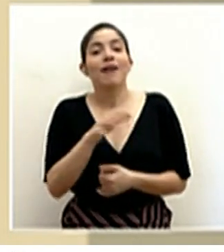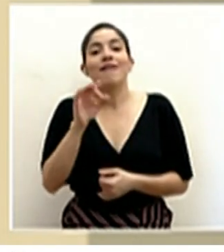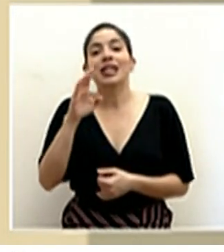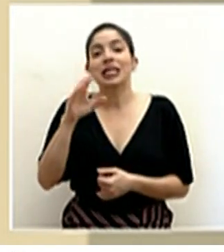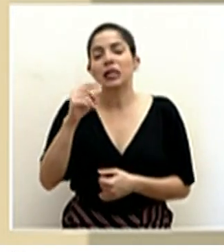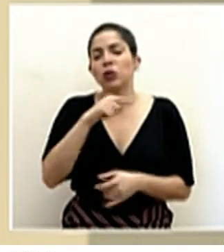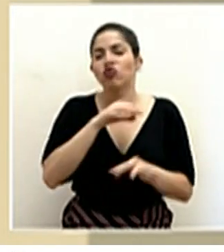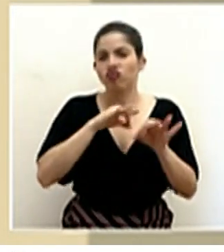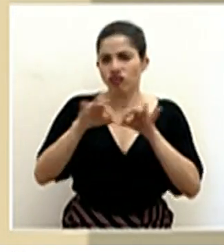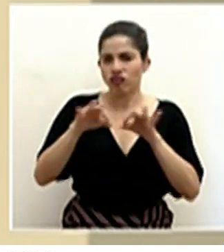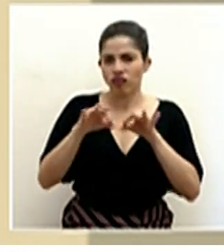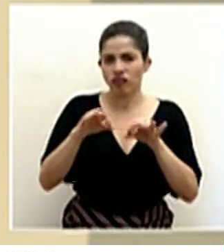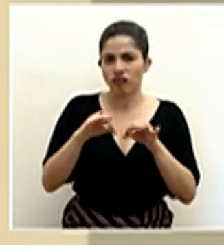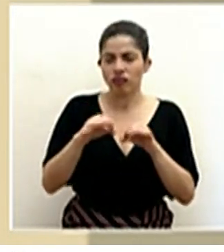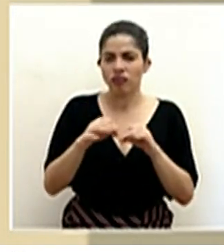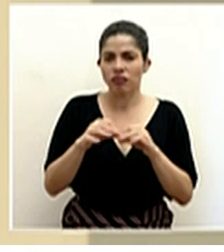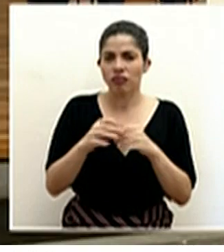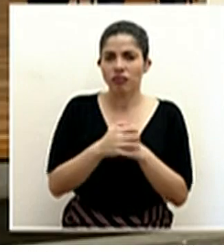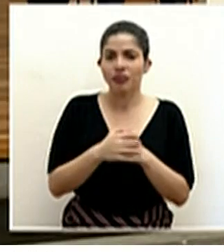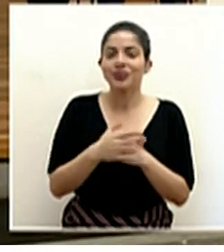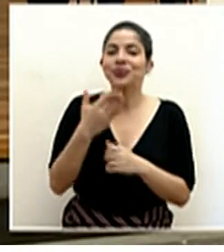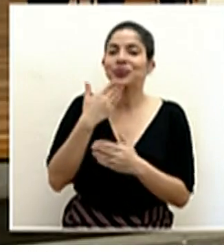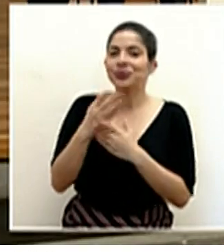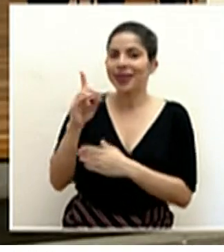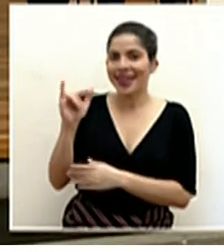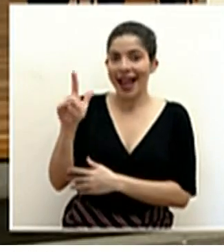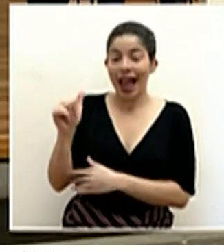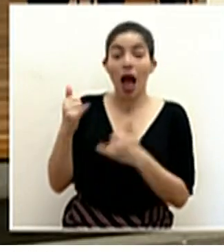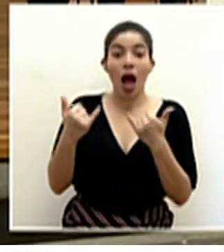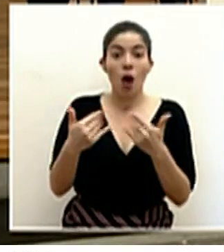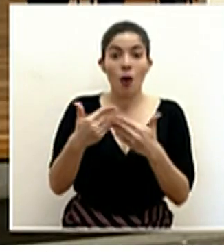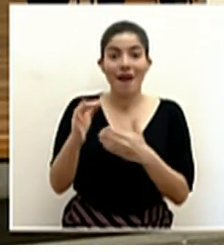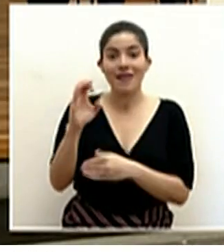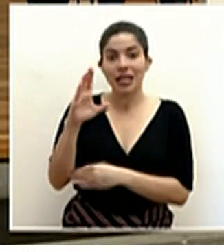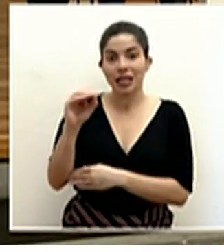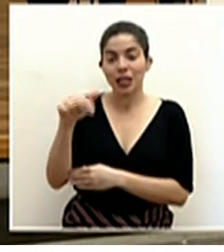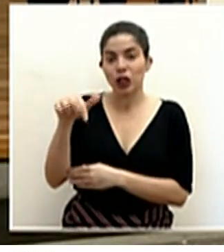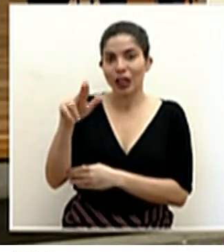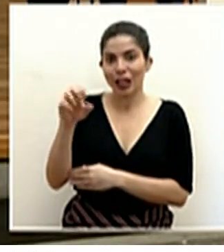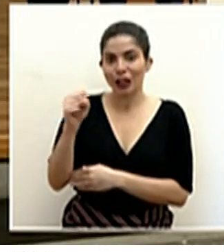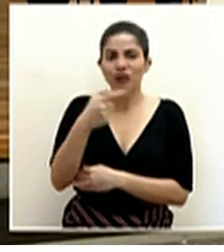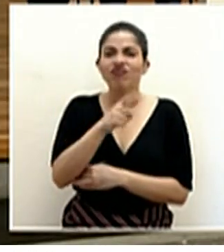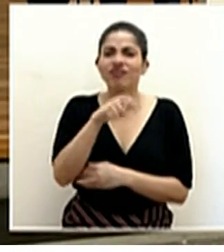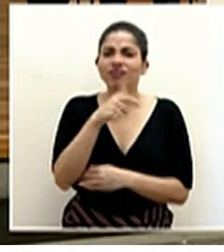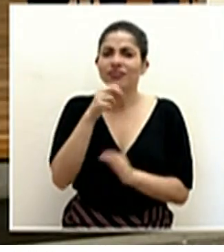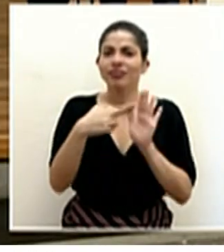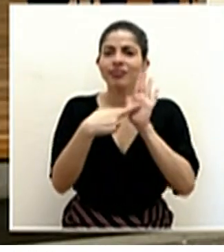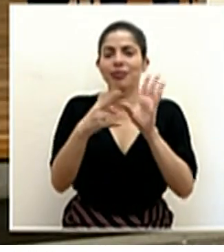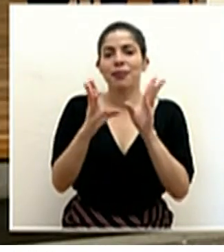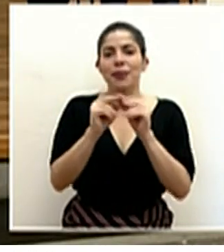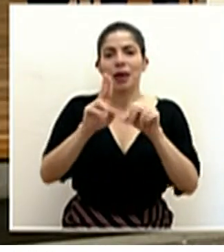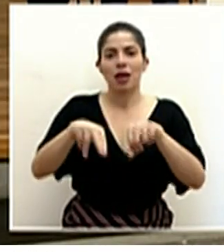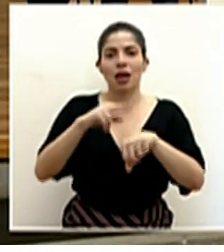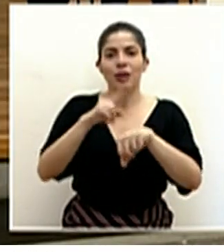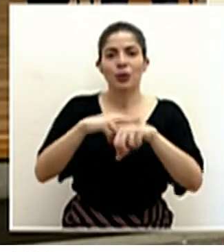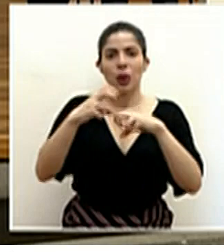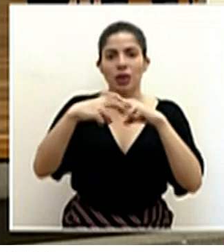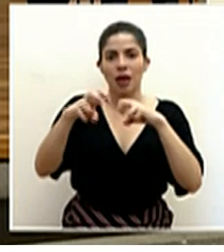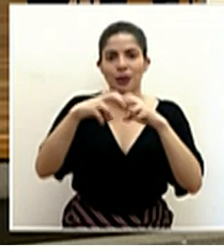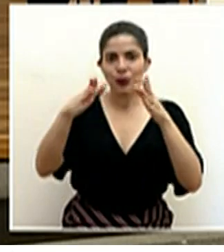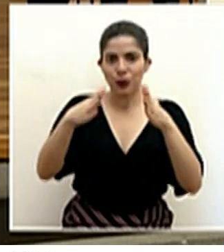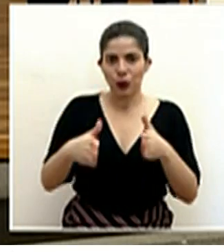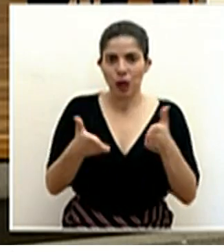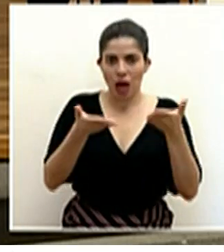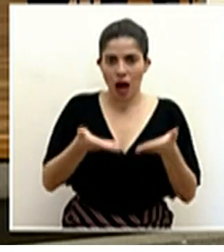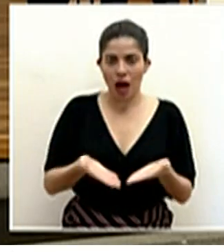Francisco para que coordine la parte. Muchas gracias, doña Diala. Escuchamos a don Francisco Quiroz, representante de la Cámara Nacional de Transportistas